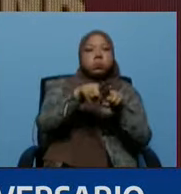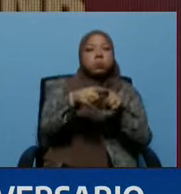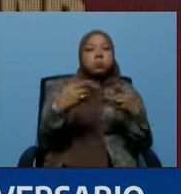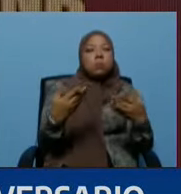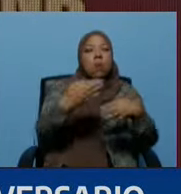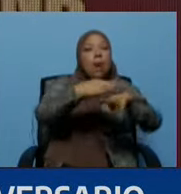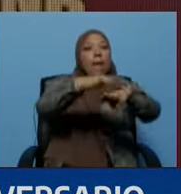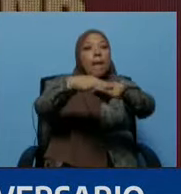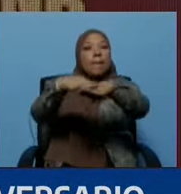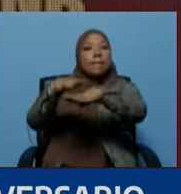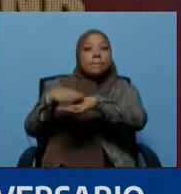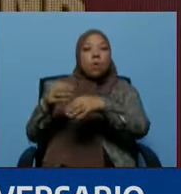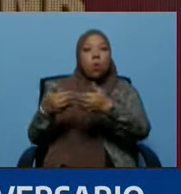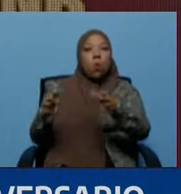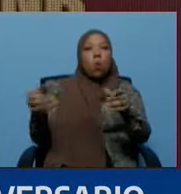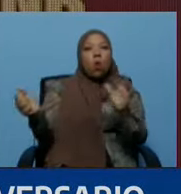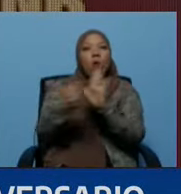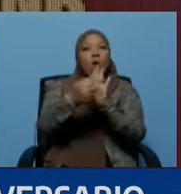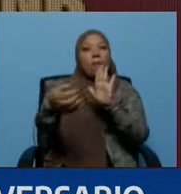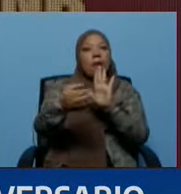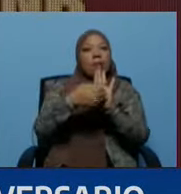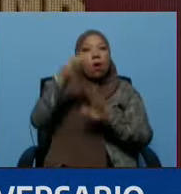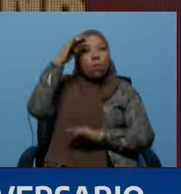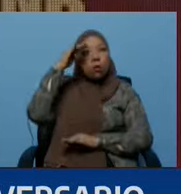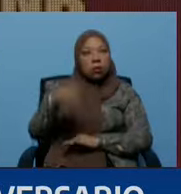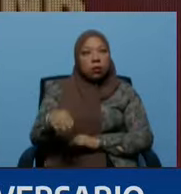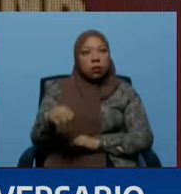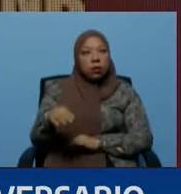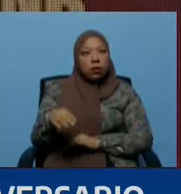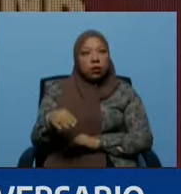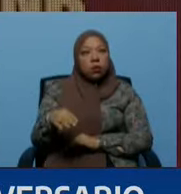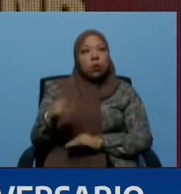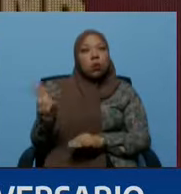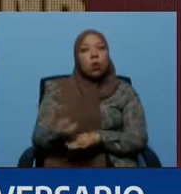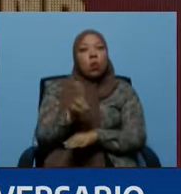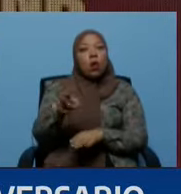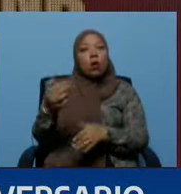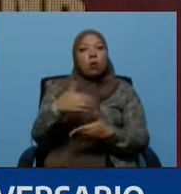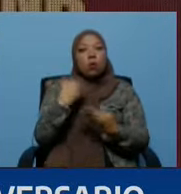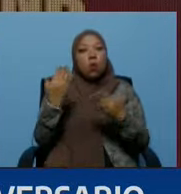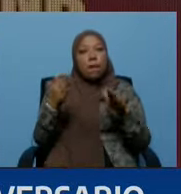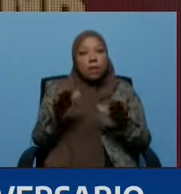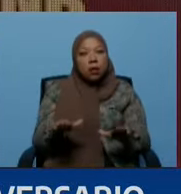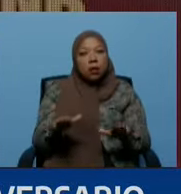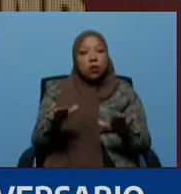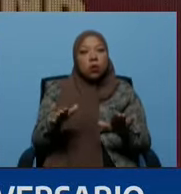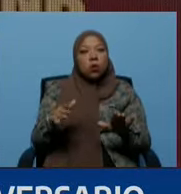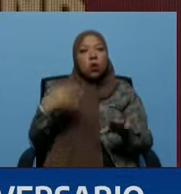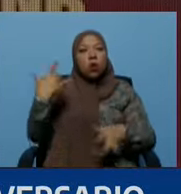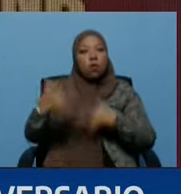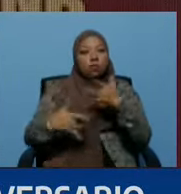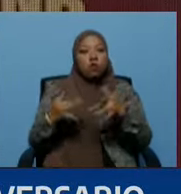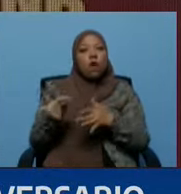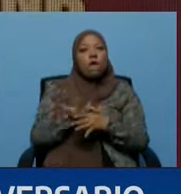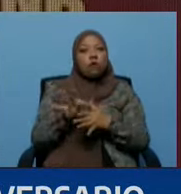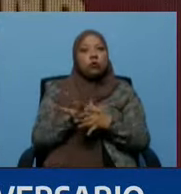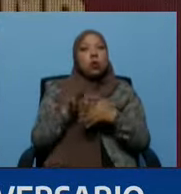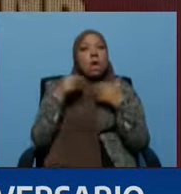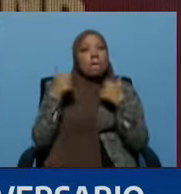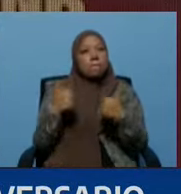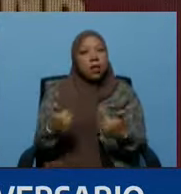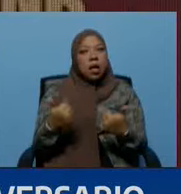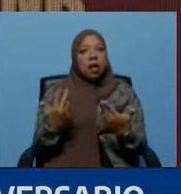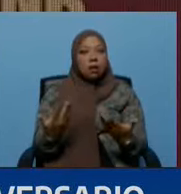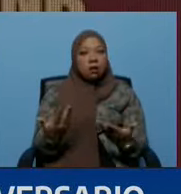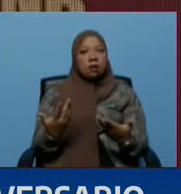de pedir públicamente un golpe de Estado militar? ¿Qué dicen ustedes del asesinato de militares en cumplimiento de sus funciones de